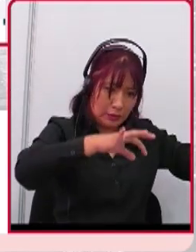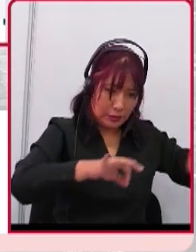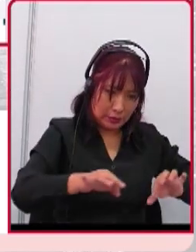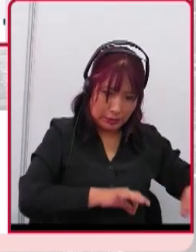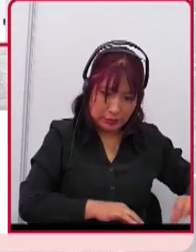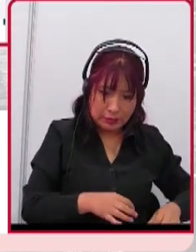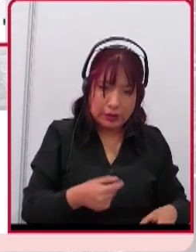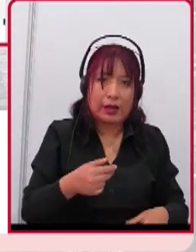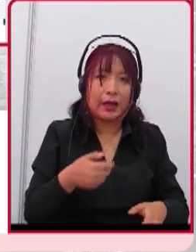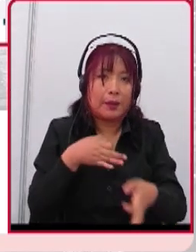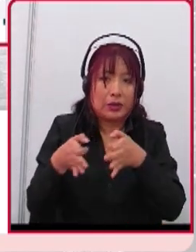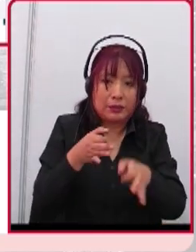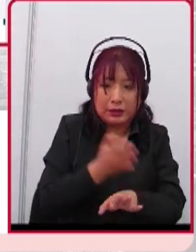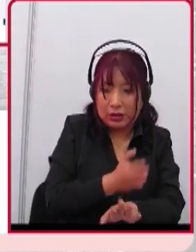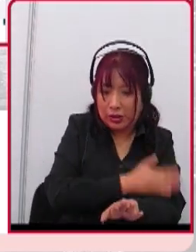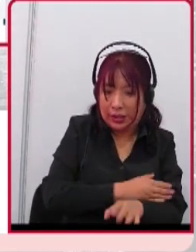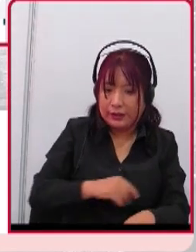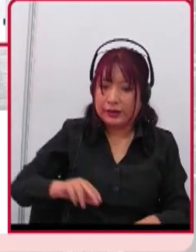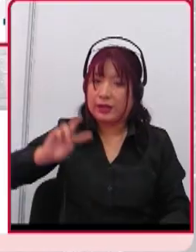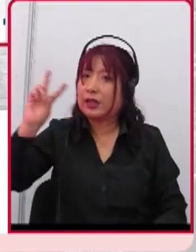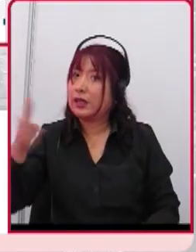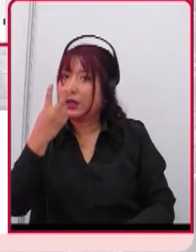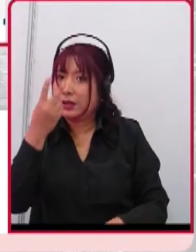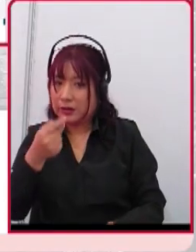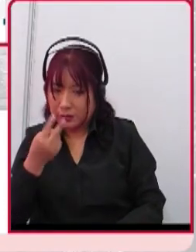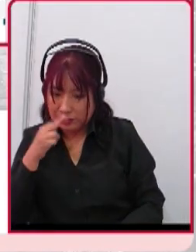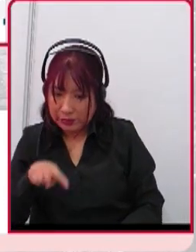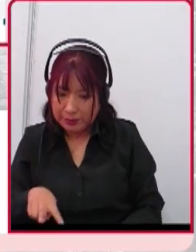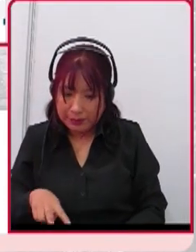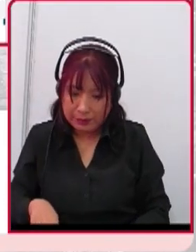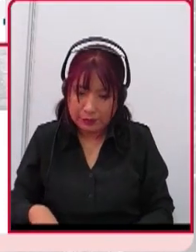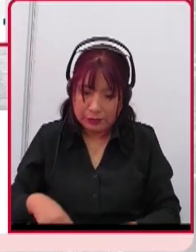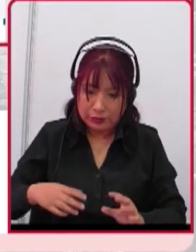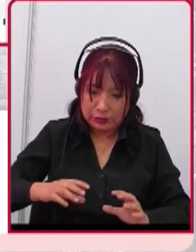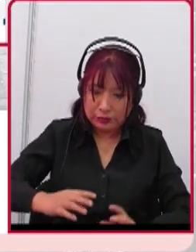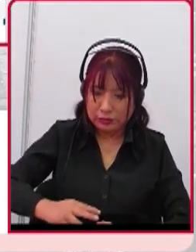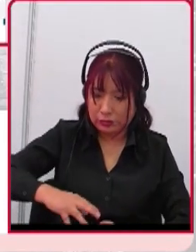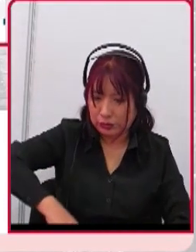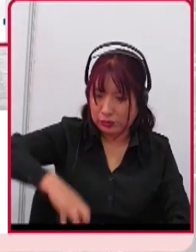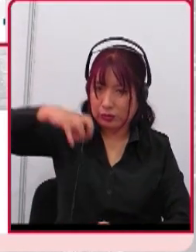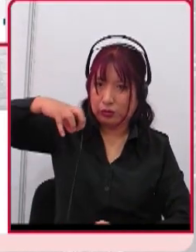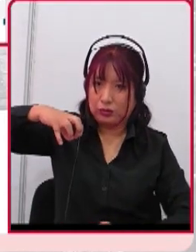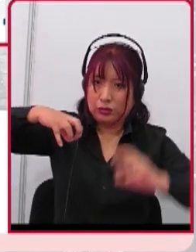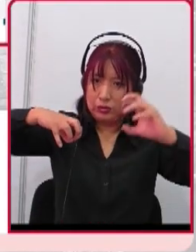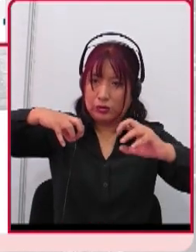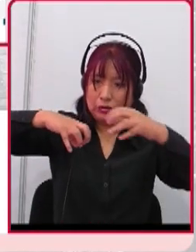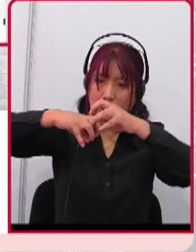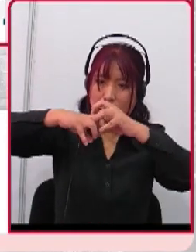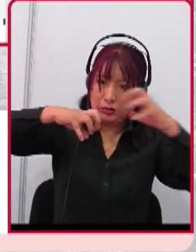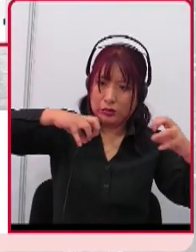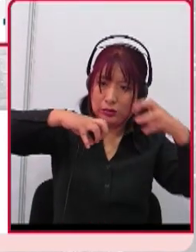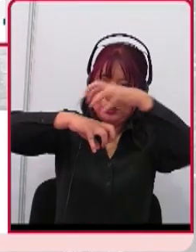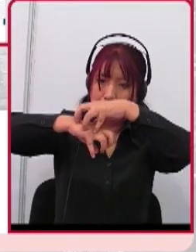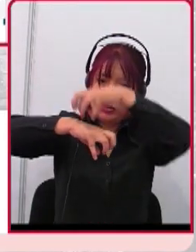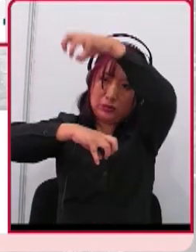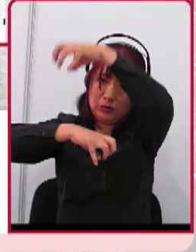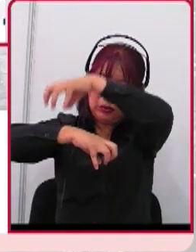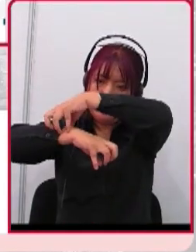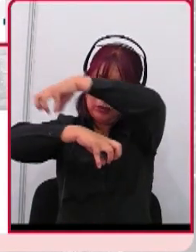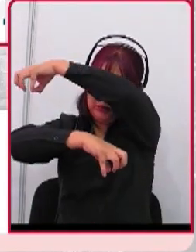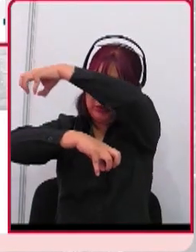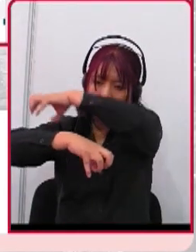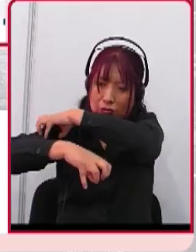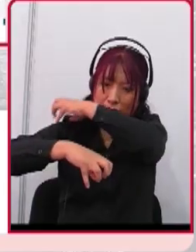también, bueno, en la segunda imagen vemos el sistema del robot exclusivamente de las articulaciones y el tema del